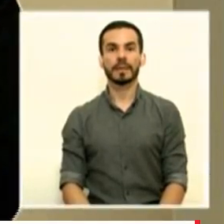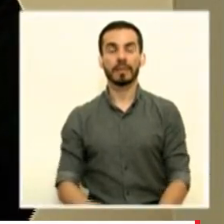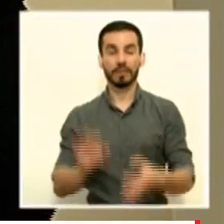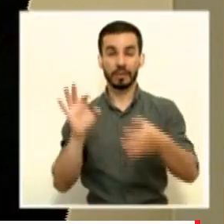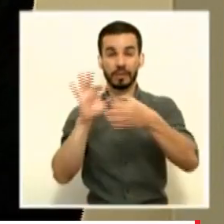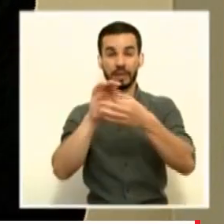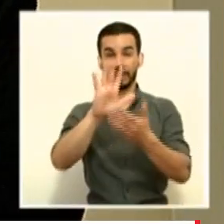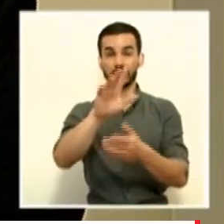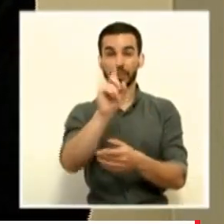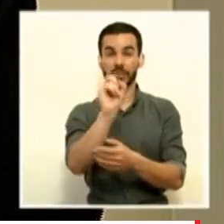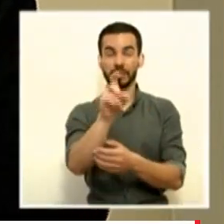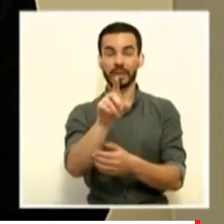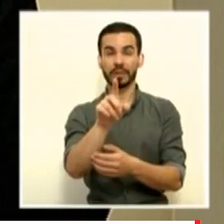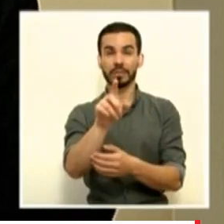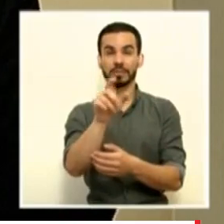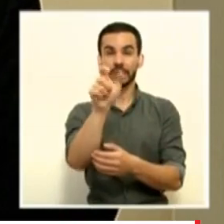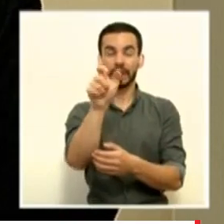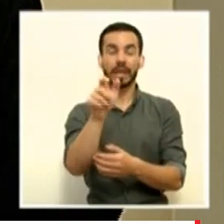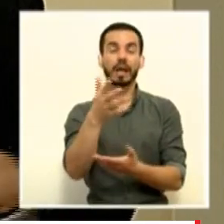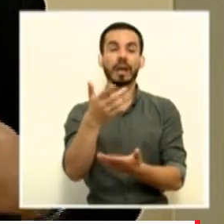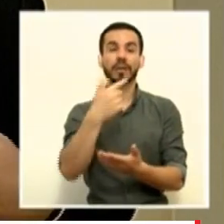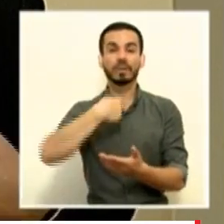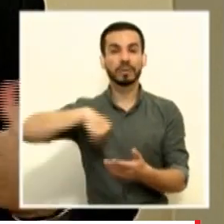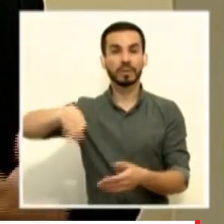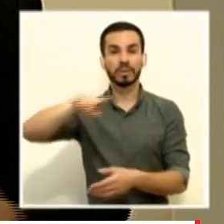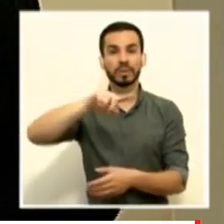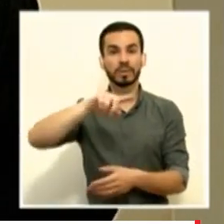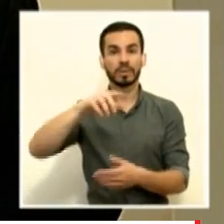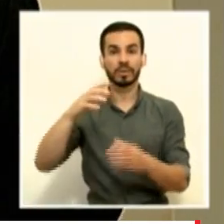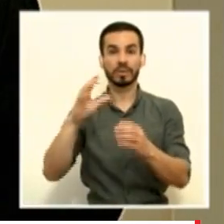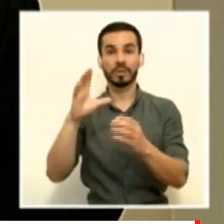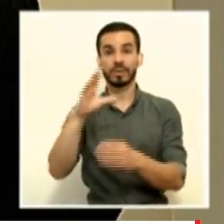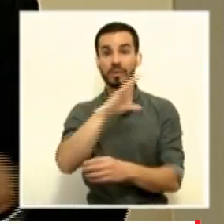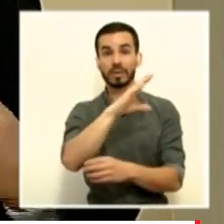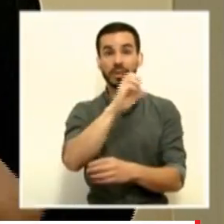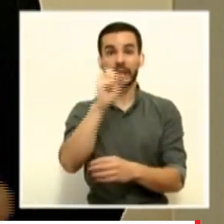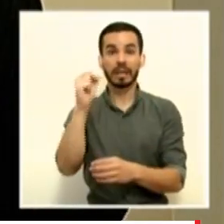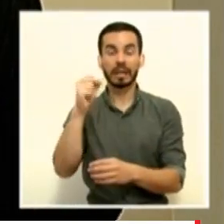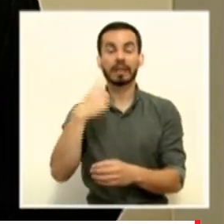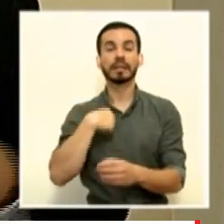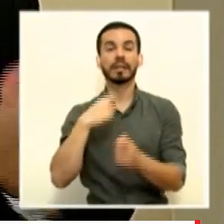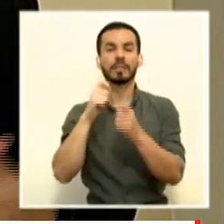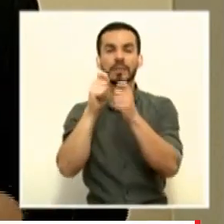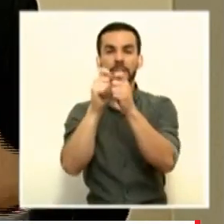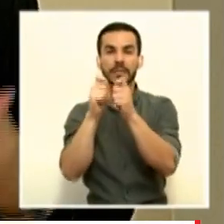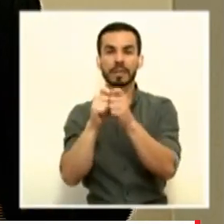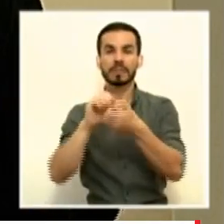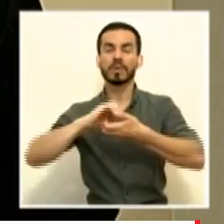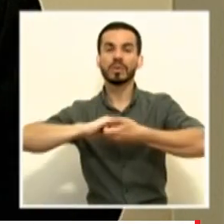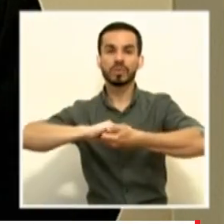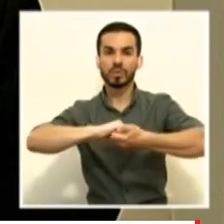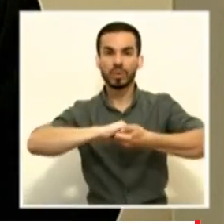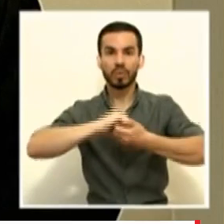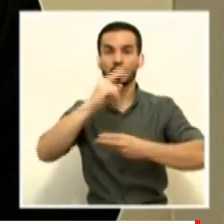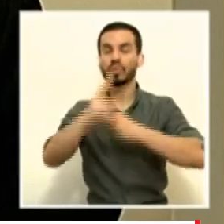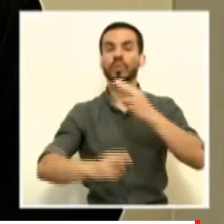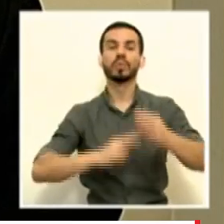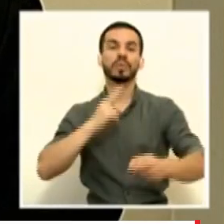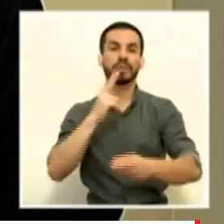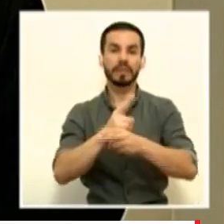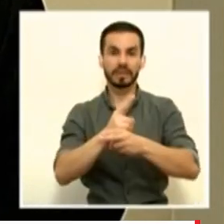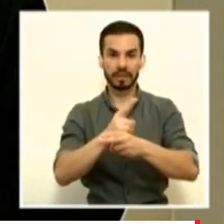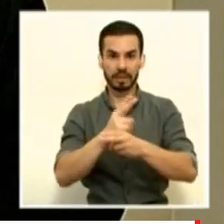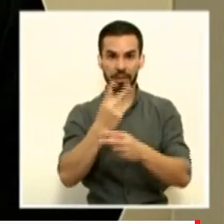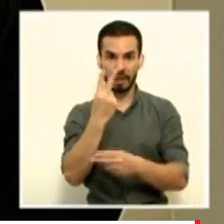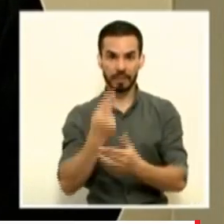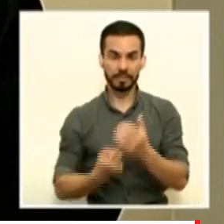Respecto a su pregunta, don Edgar, nosotros en la Caja tenemos los principios de solidaridad y